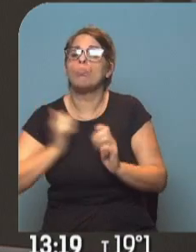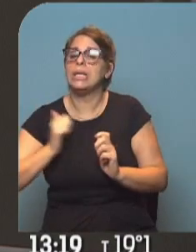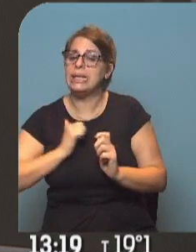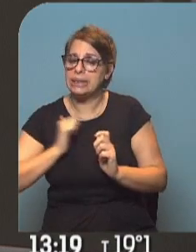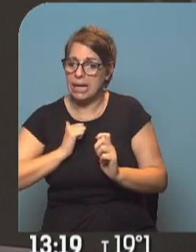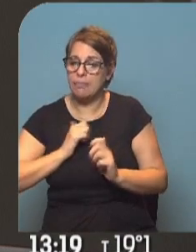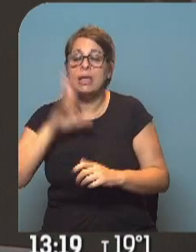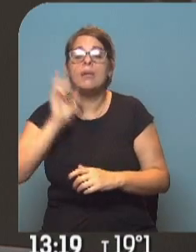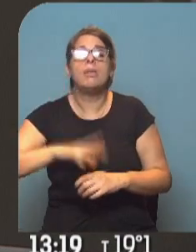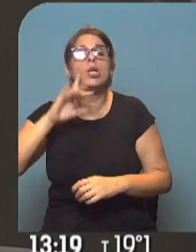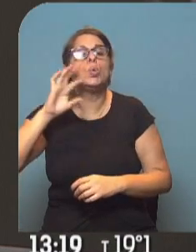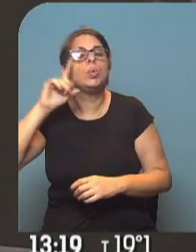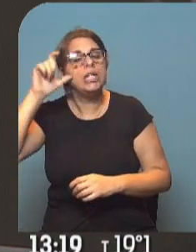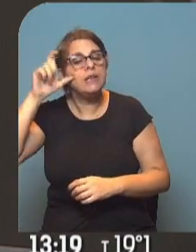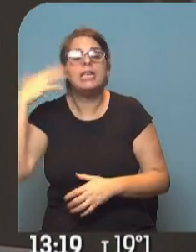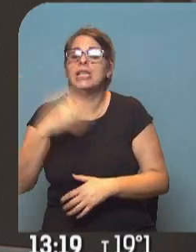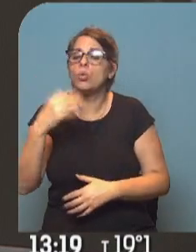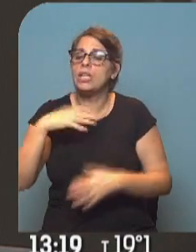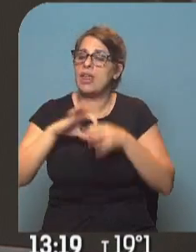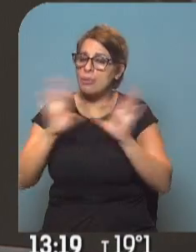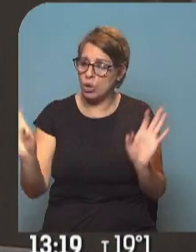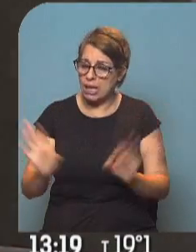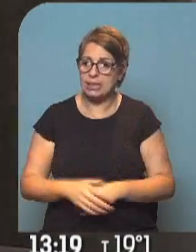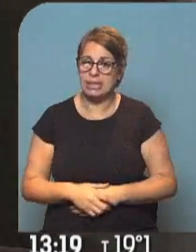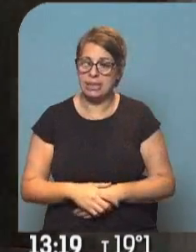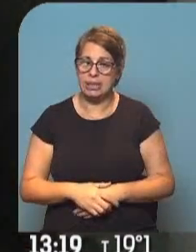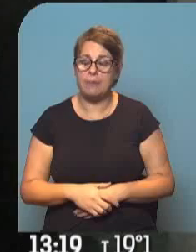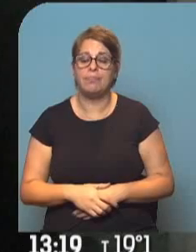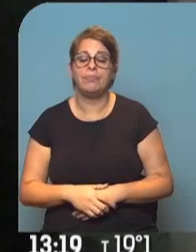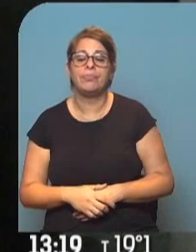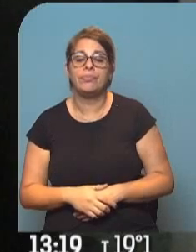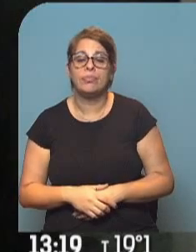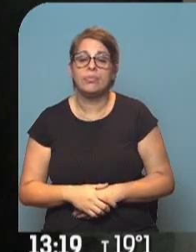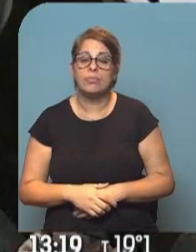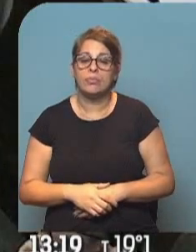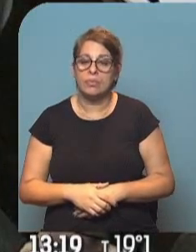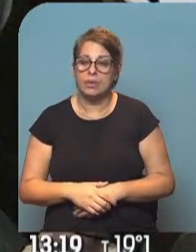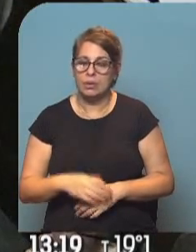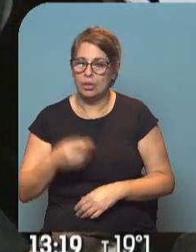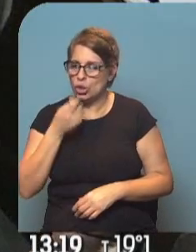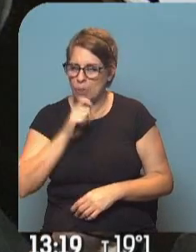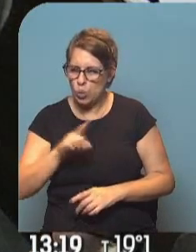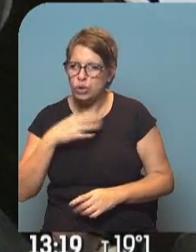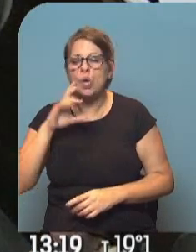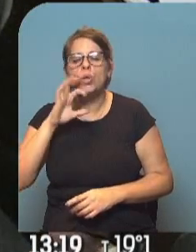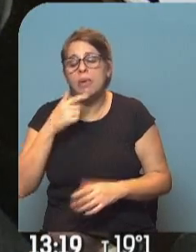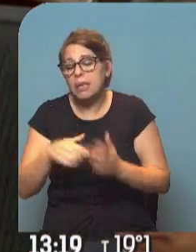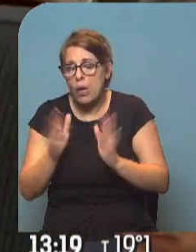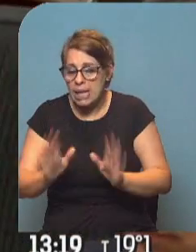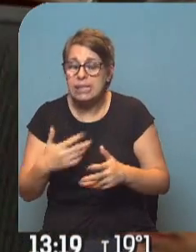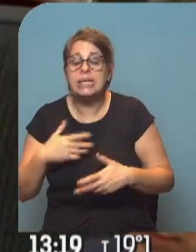El plan Uribe de seguridad democrática, como lo llamó Uribe, que fue lo que permitió, digo, no soy fanático de Uribe ni mucho menos, pero fue lo que